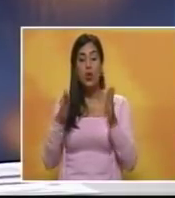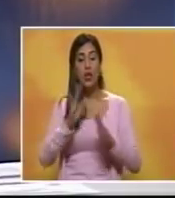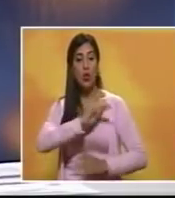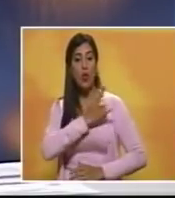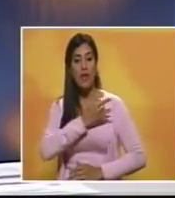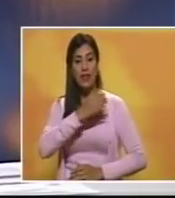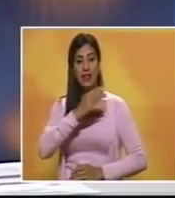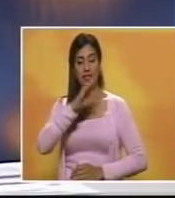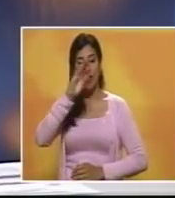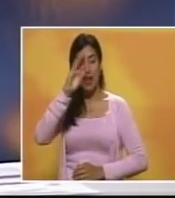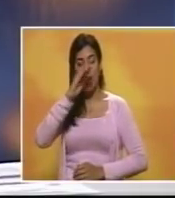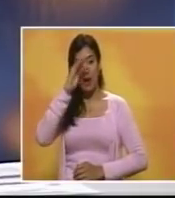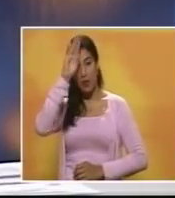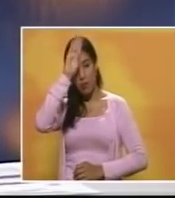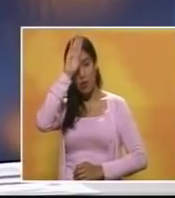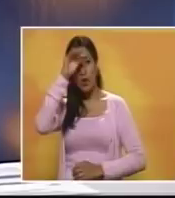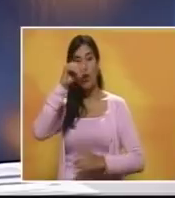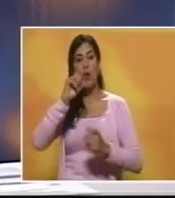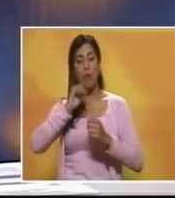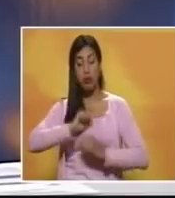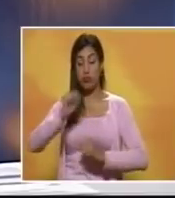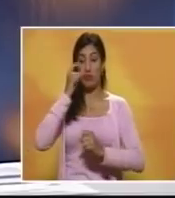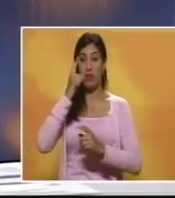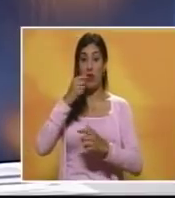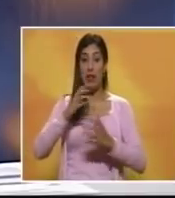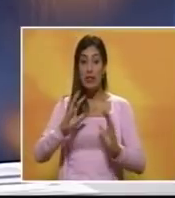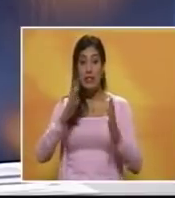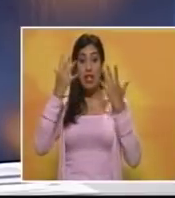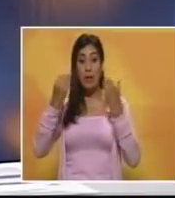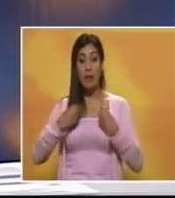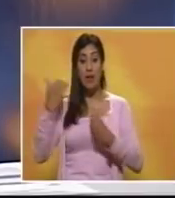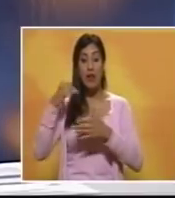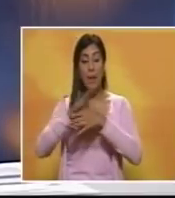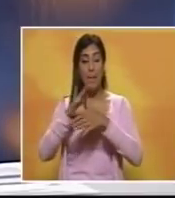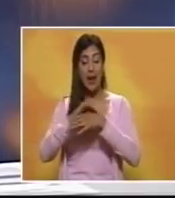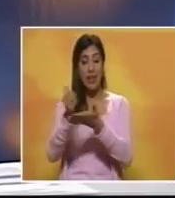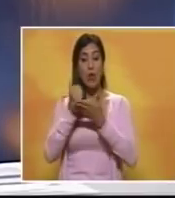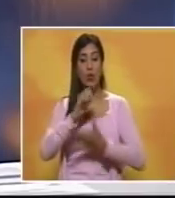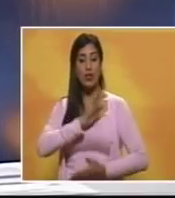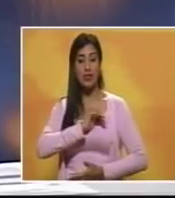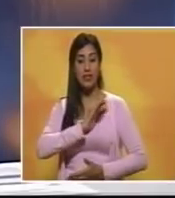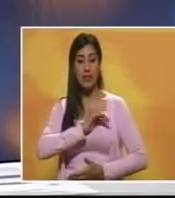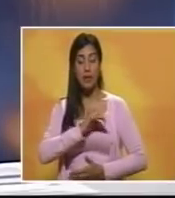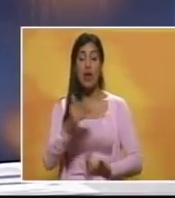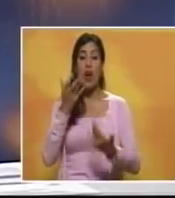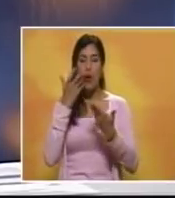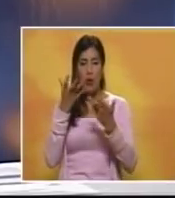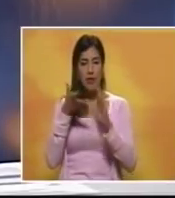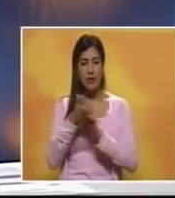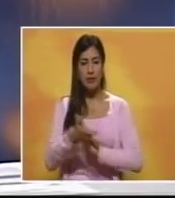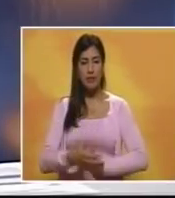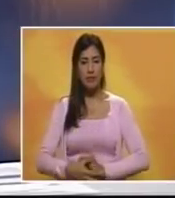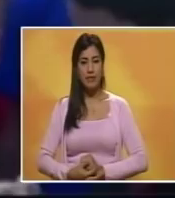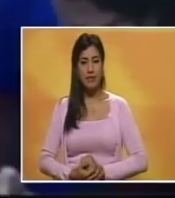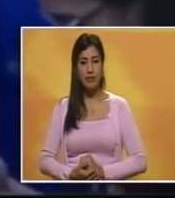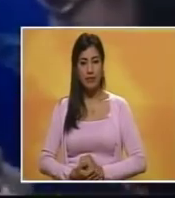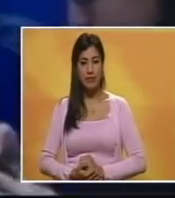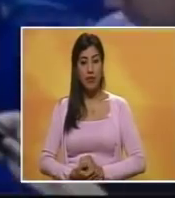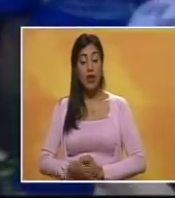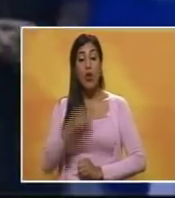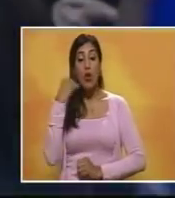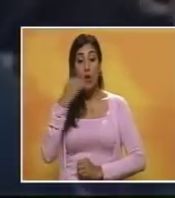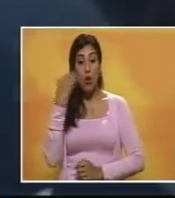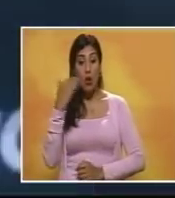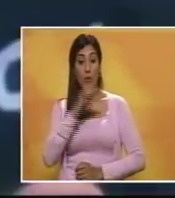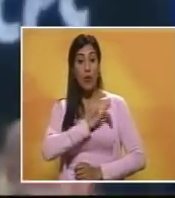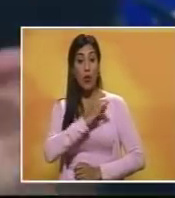del Táchira aseguran que volvieron a nacer luego de ser rescatados este martes por el CICPC. Marine Glot nos tiene los detalles. Los